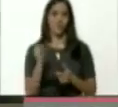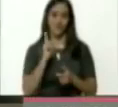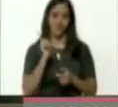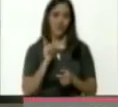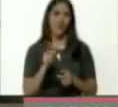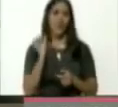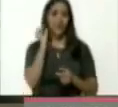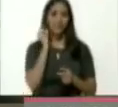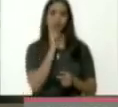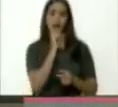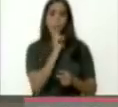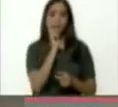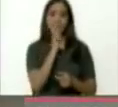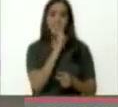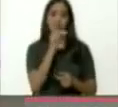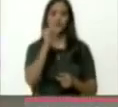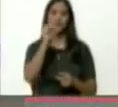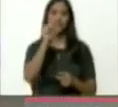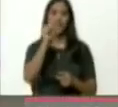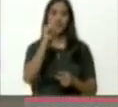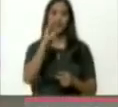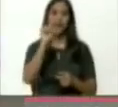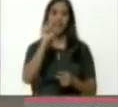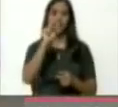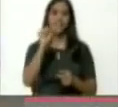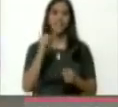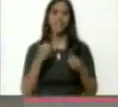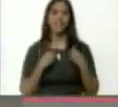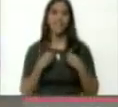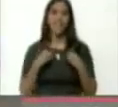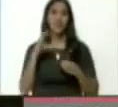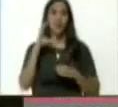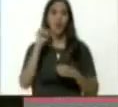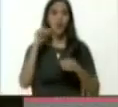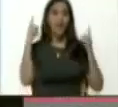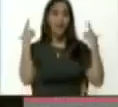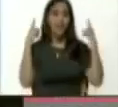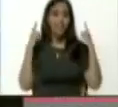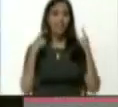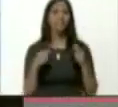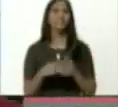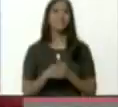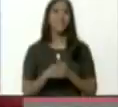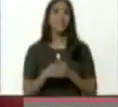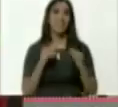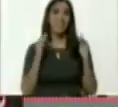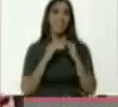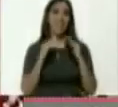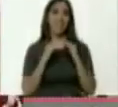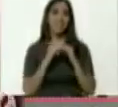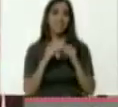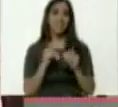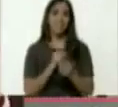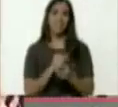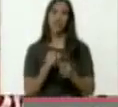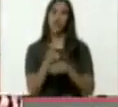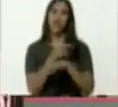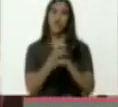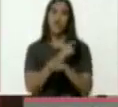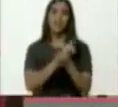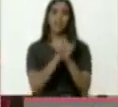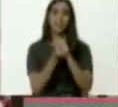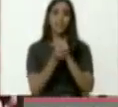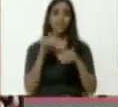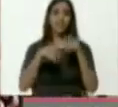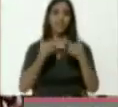muchacha que es apellido Sabarce, que vive en los corales. Es la casa de la Sabarce. Es el gobierno de transición y las elecciones libres. Vamos al siguiente